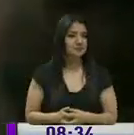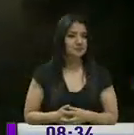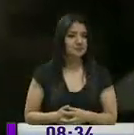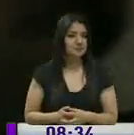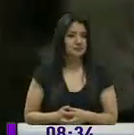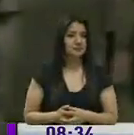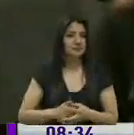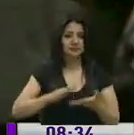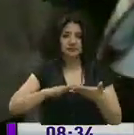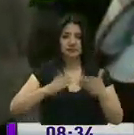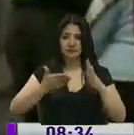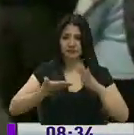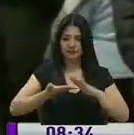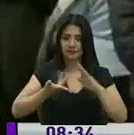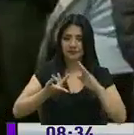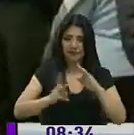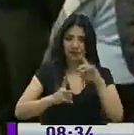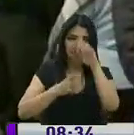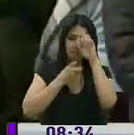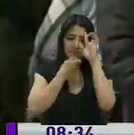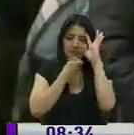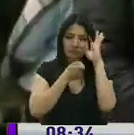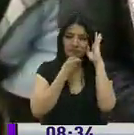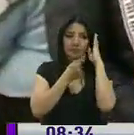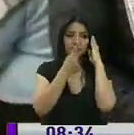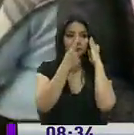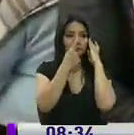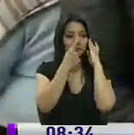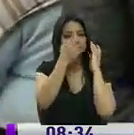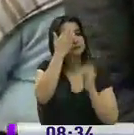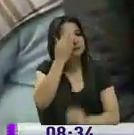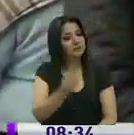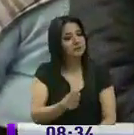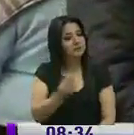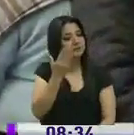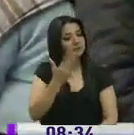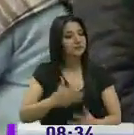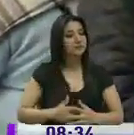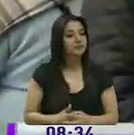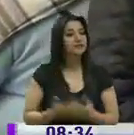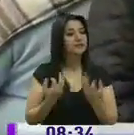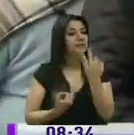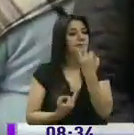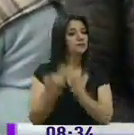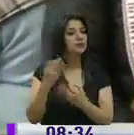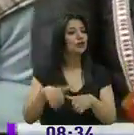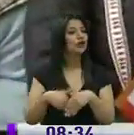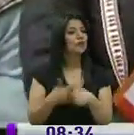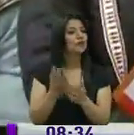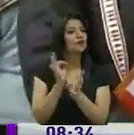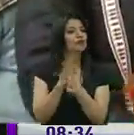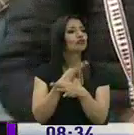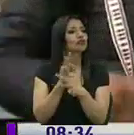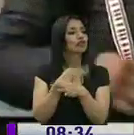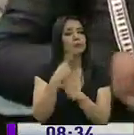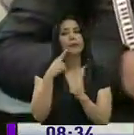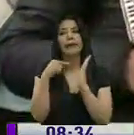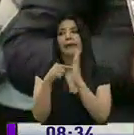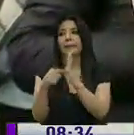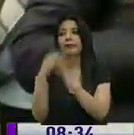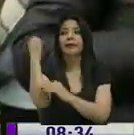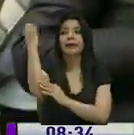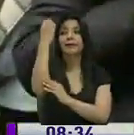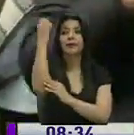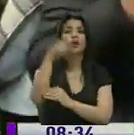la comunidad también porque es muy interesante y lo que yo quisiera saber señora muy buenos días es que me explique cómo funciona la alarma como ustedes les han explicado